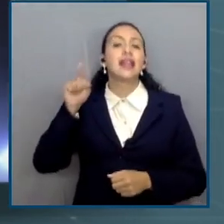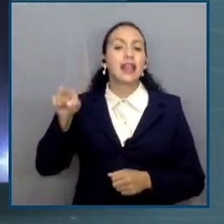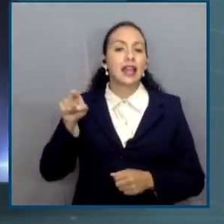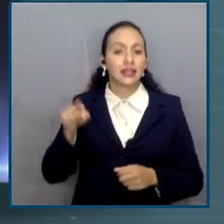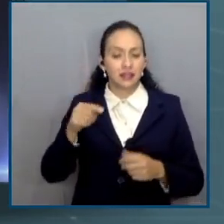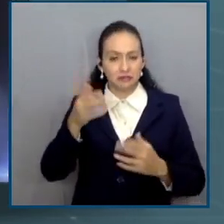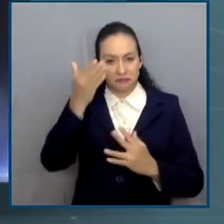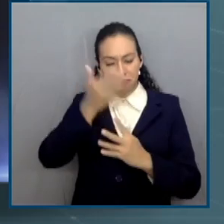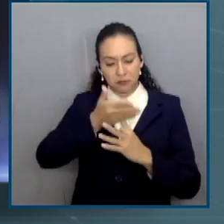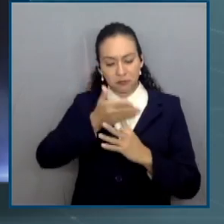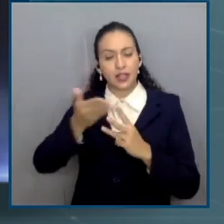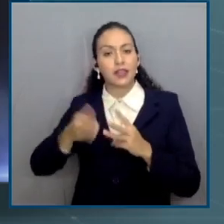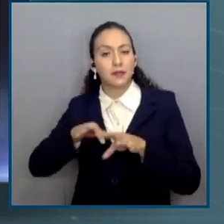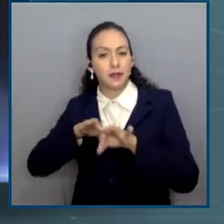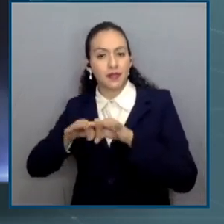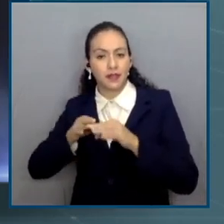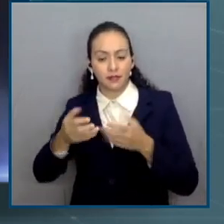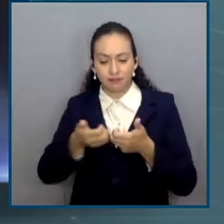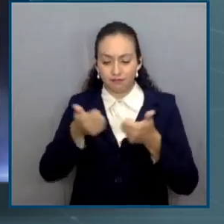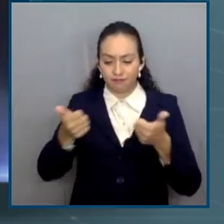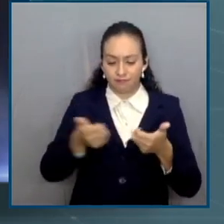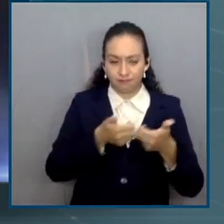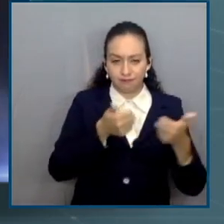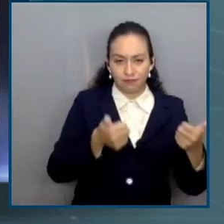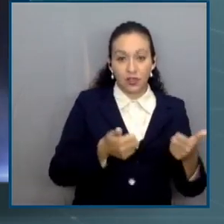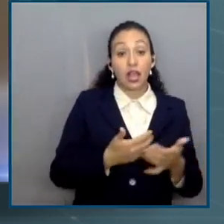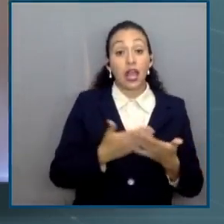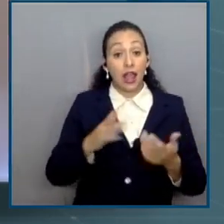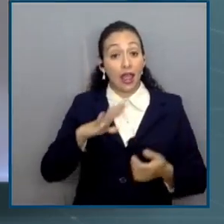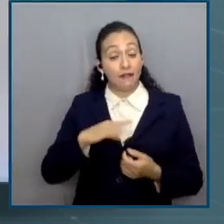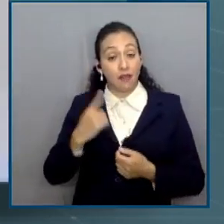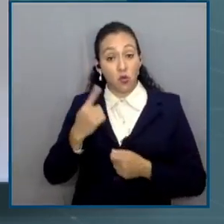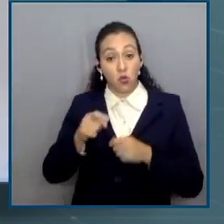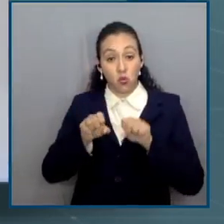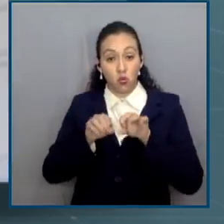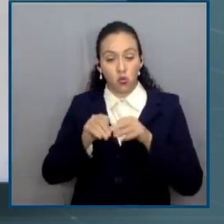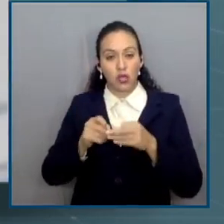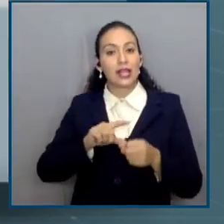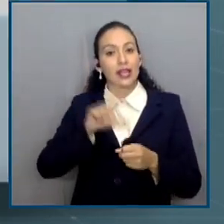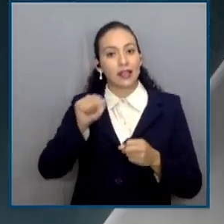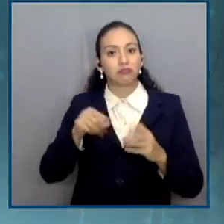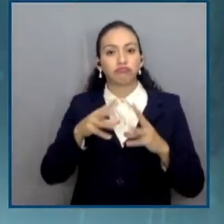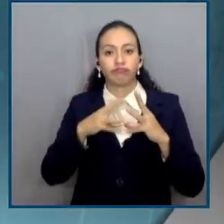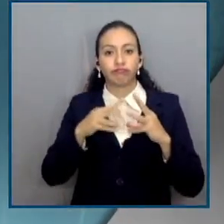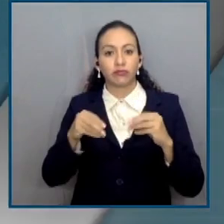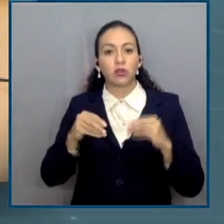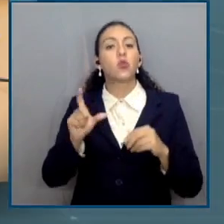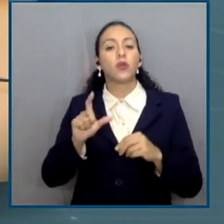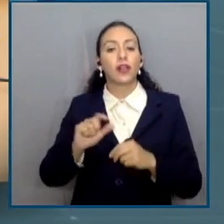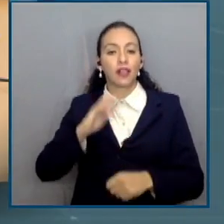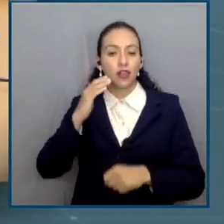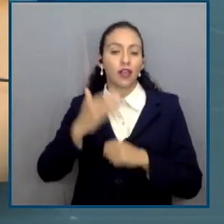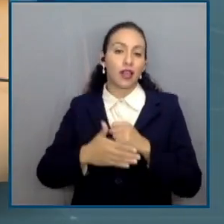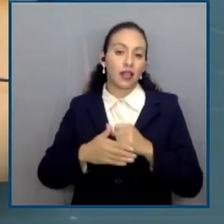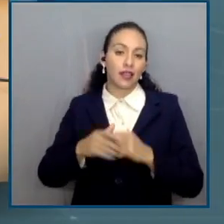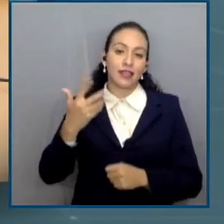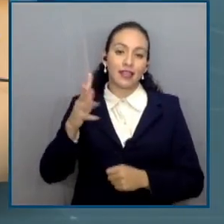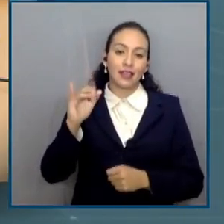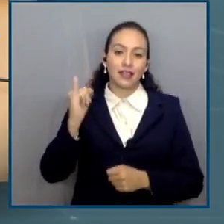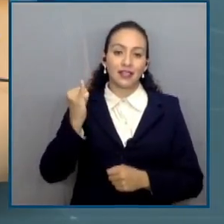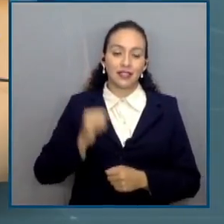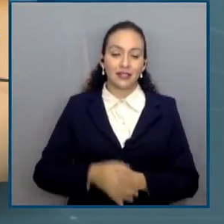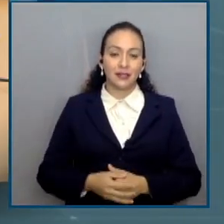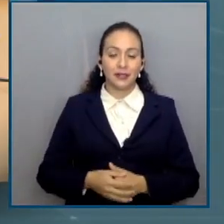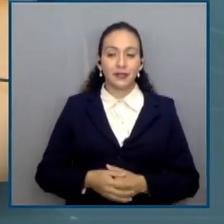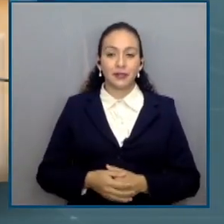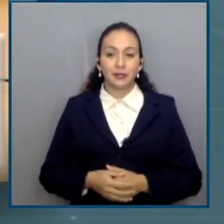trabajo que acumulaba el juzgado único, el cual desaparecerá a partir del 10 de junio. Se llevó a cabo la